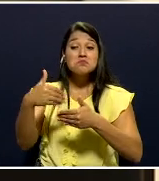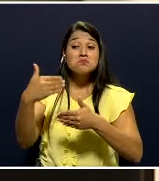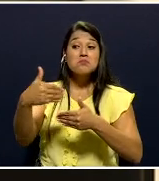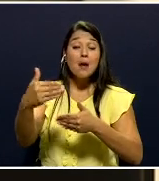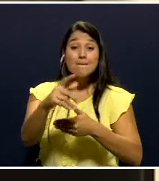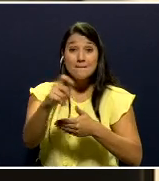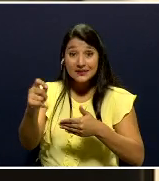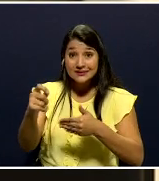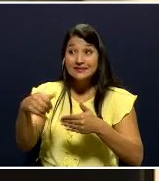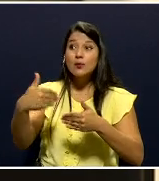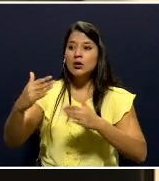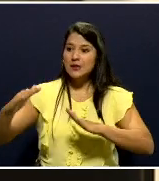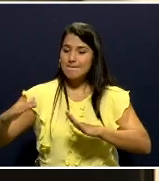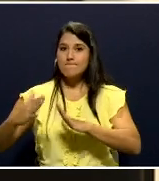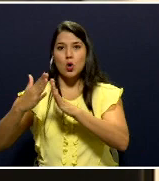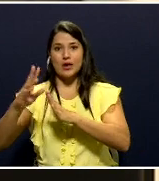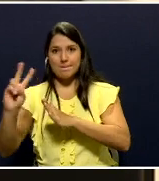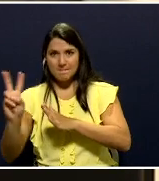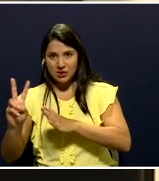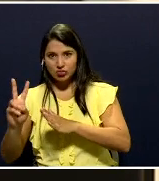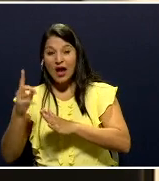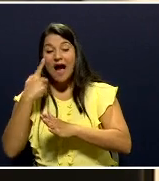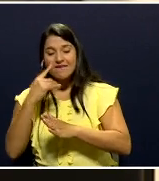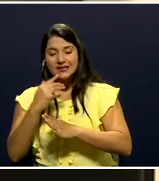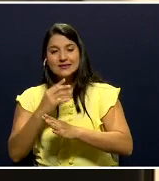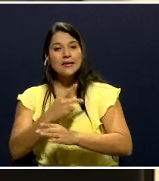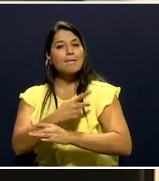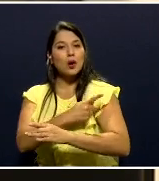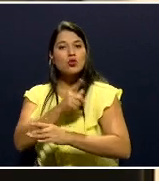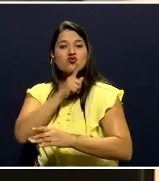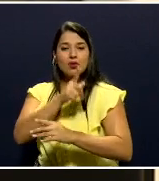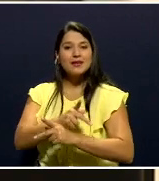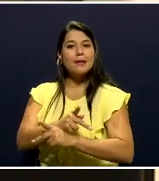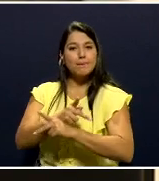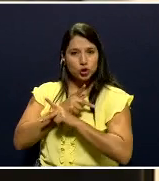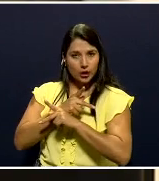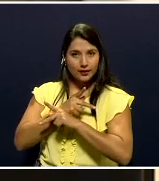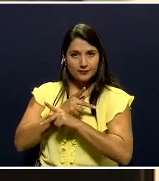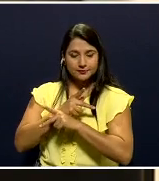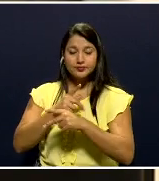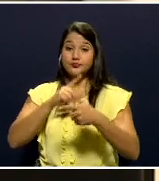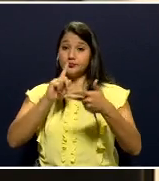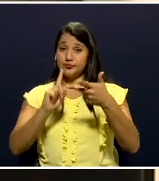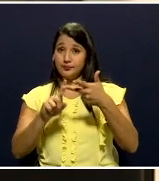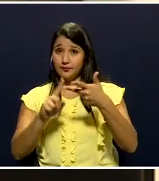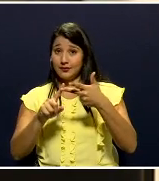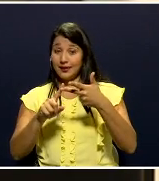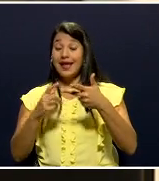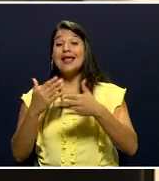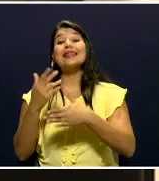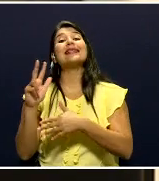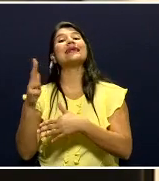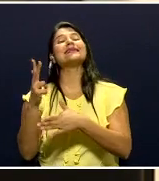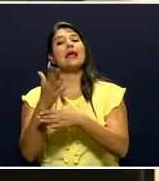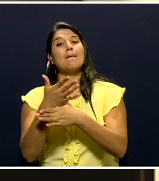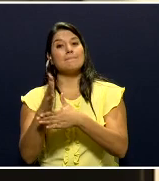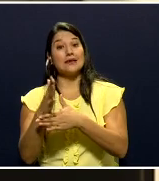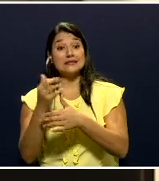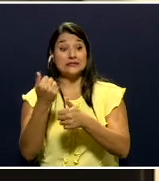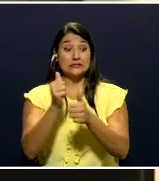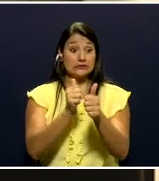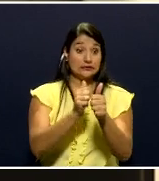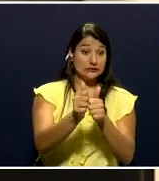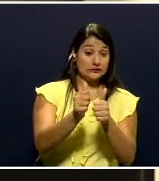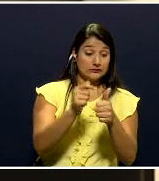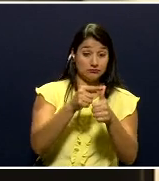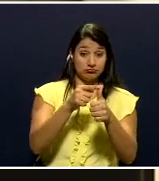esa vacuna protege. Y posteriormente se tiene que pasar a una tercera fase, si se aprueban la primera y la